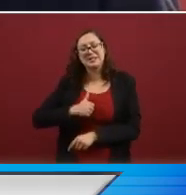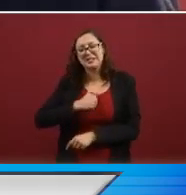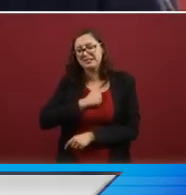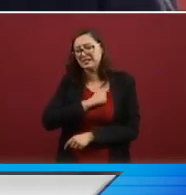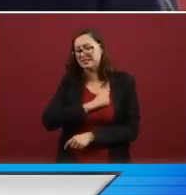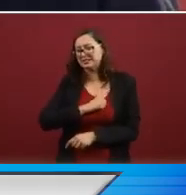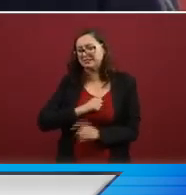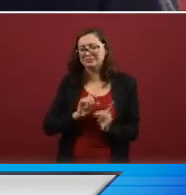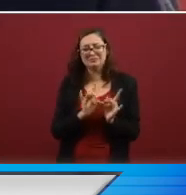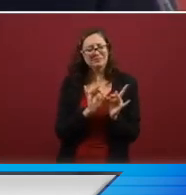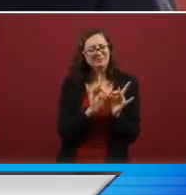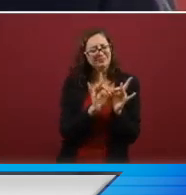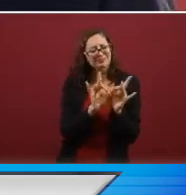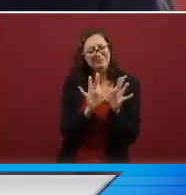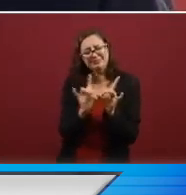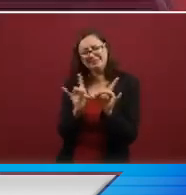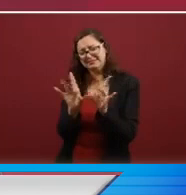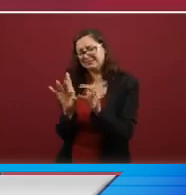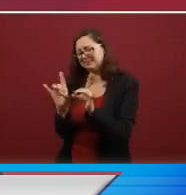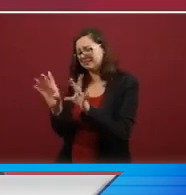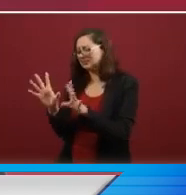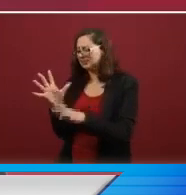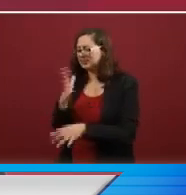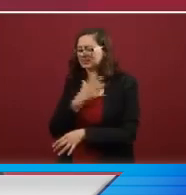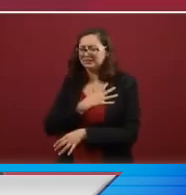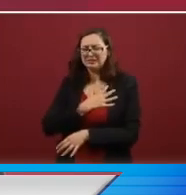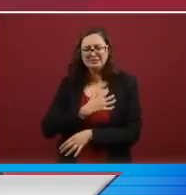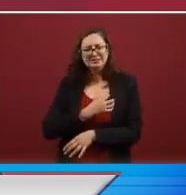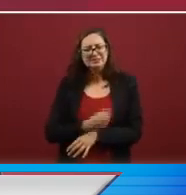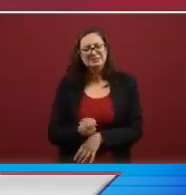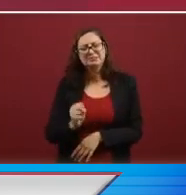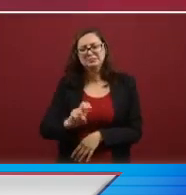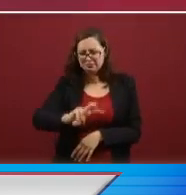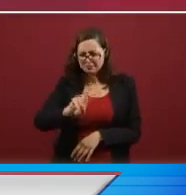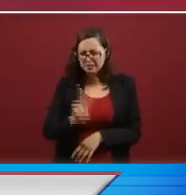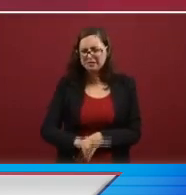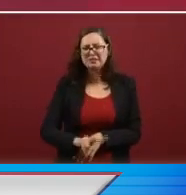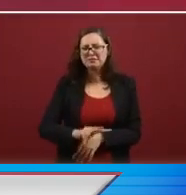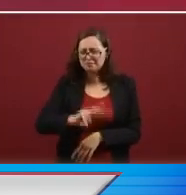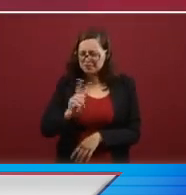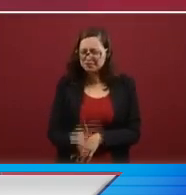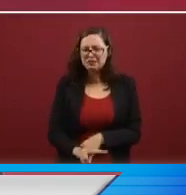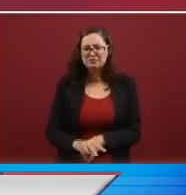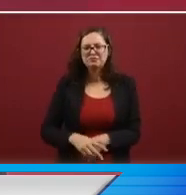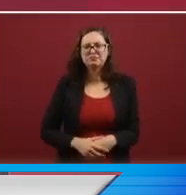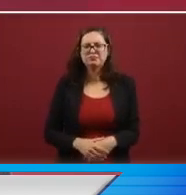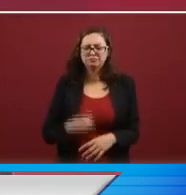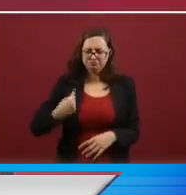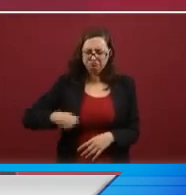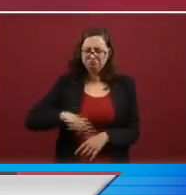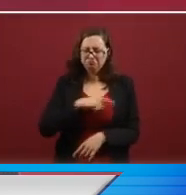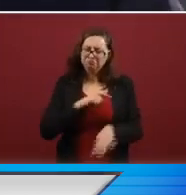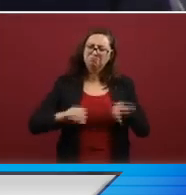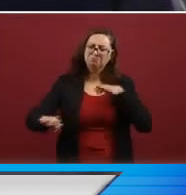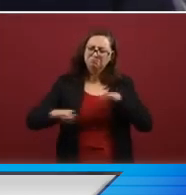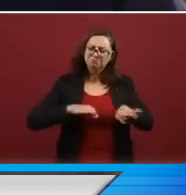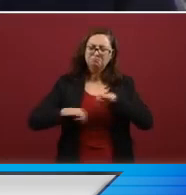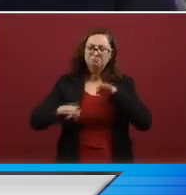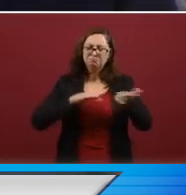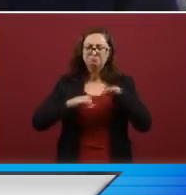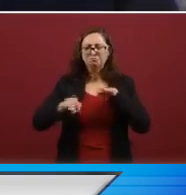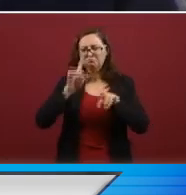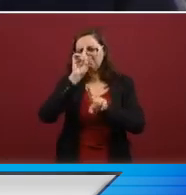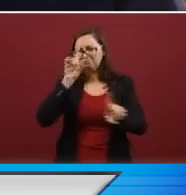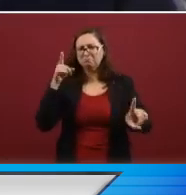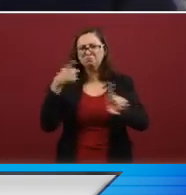estos casos, nos duelen, lo digo de manera sincera. y estamos trabajando para que